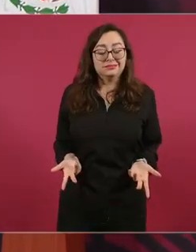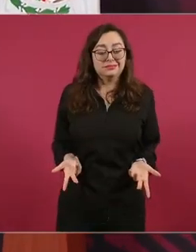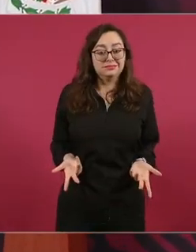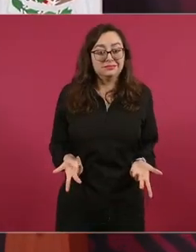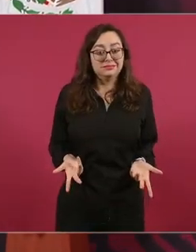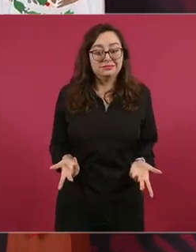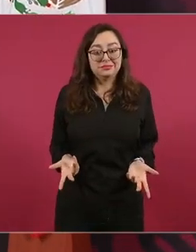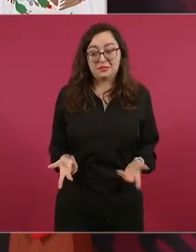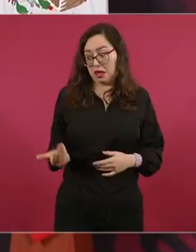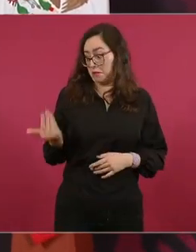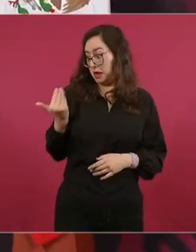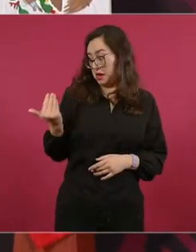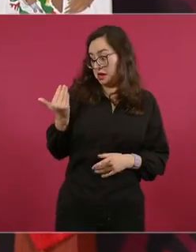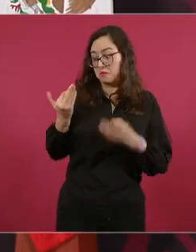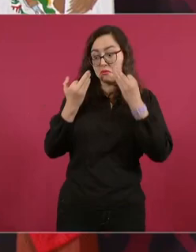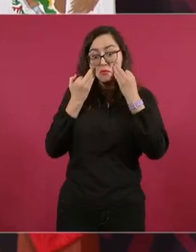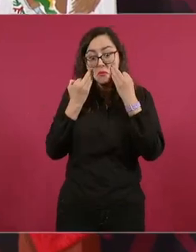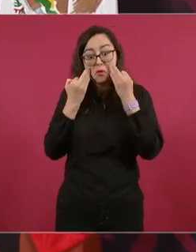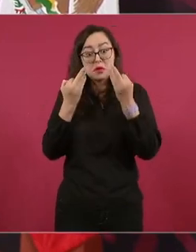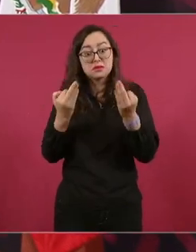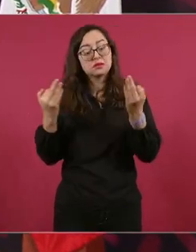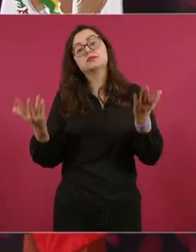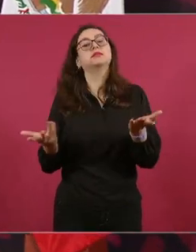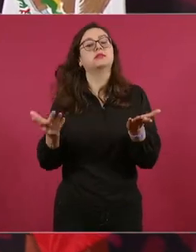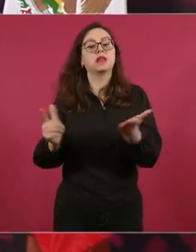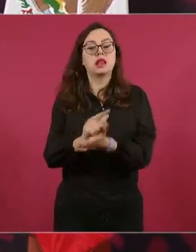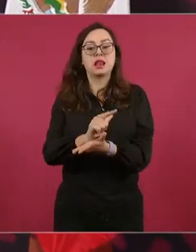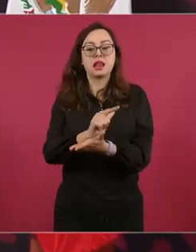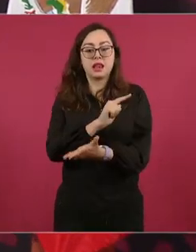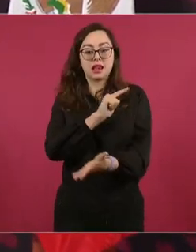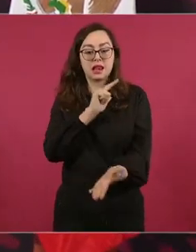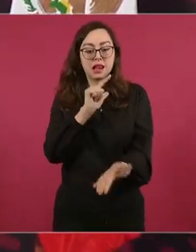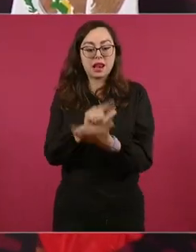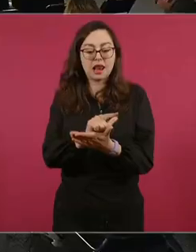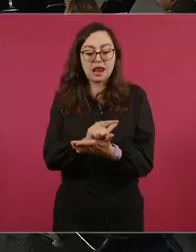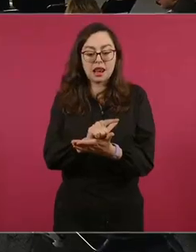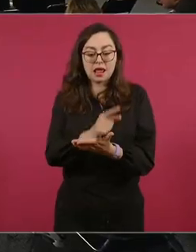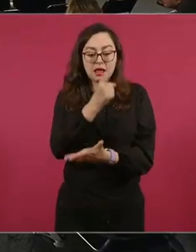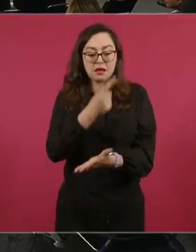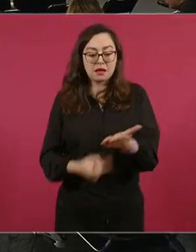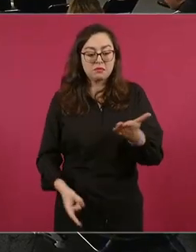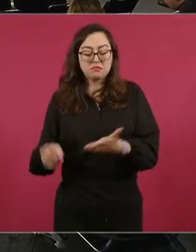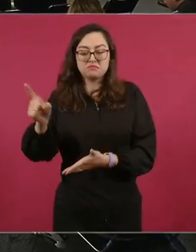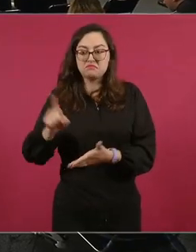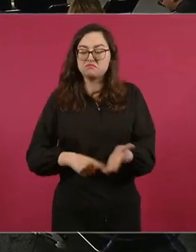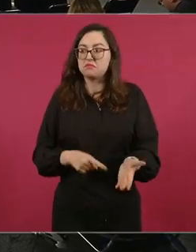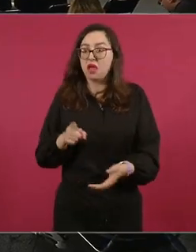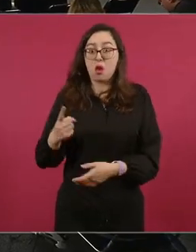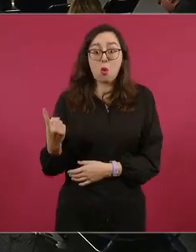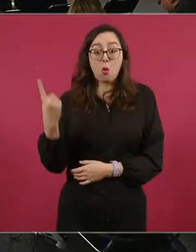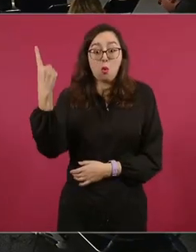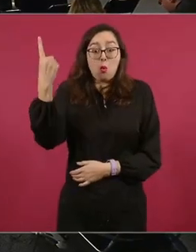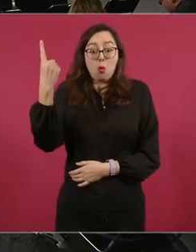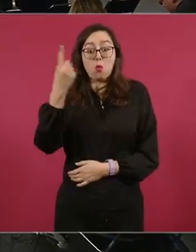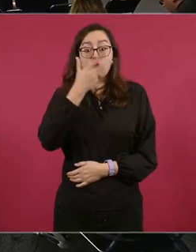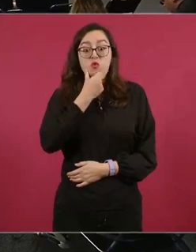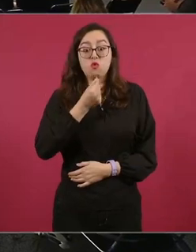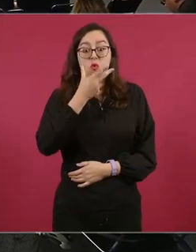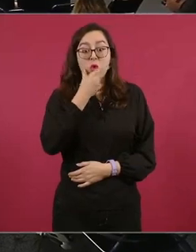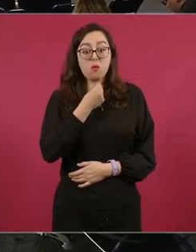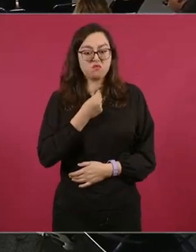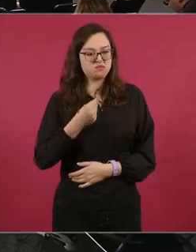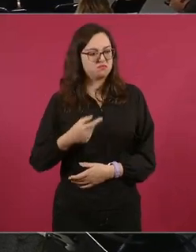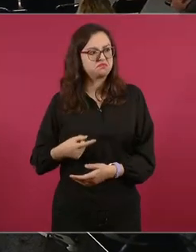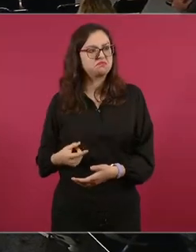eléctrica. Un ministro. Se pide juicio político para él. Se pide juicio político para Alberto Pérez Dayán por sí, este voto.